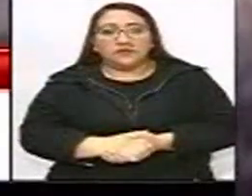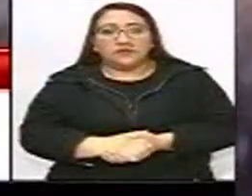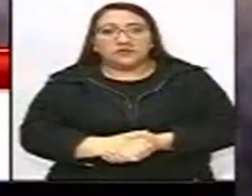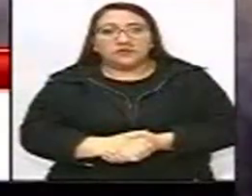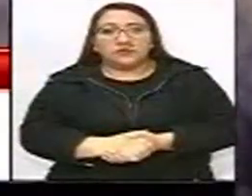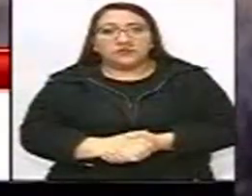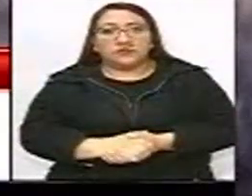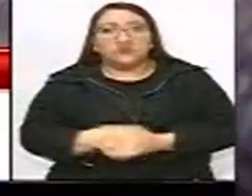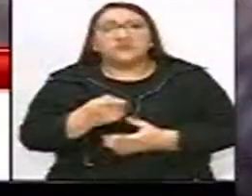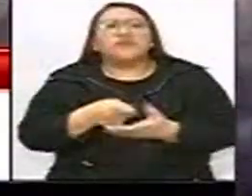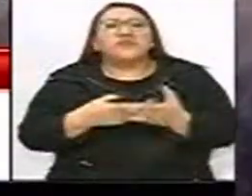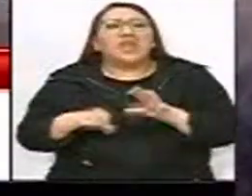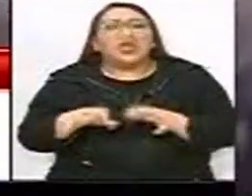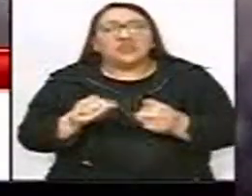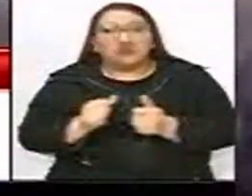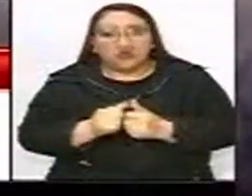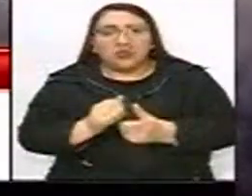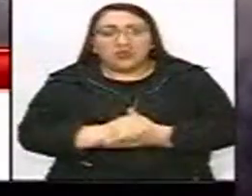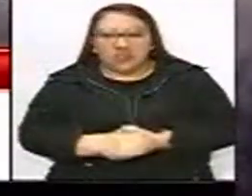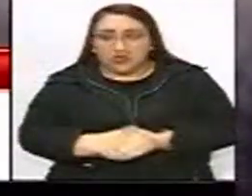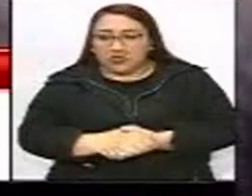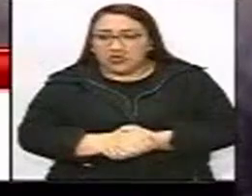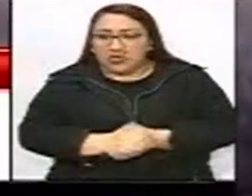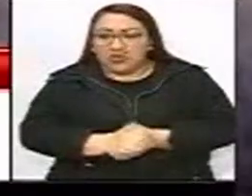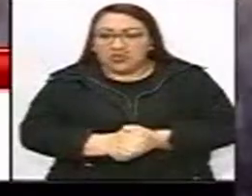a qué se ha comprometido a hacer y qué más va a hacer.